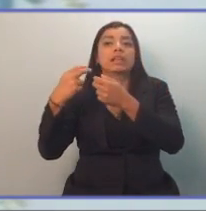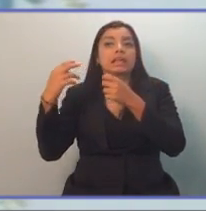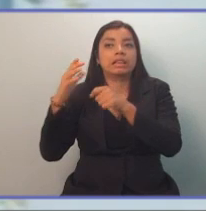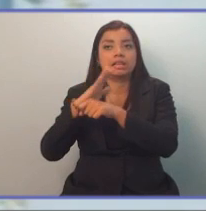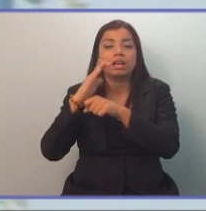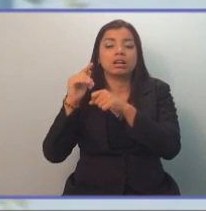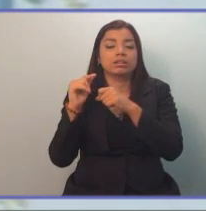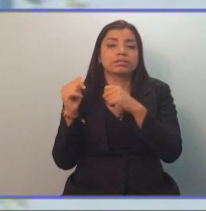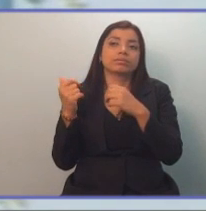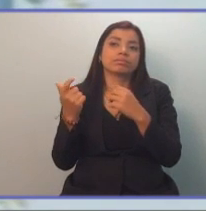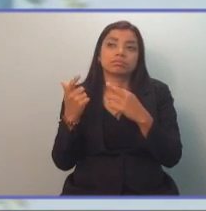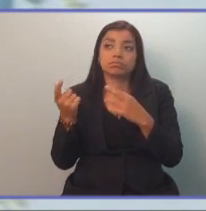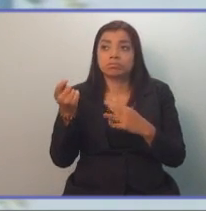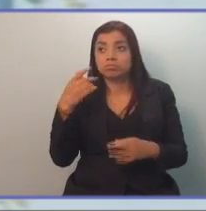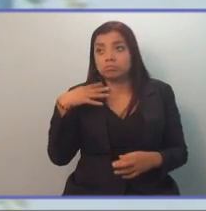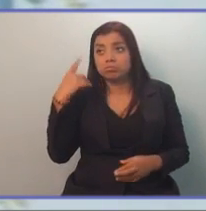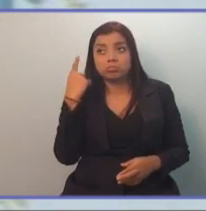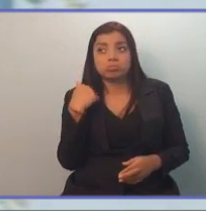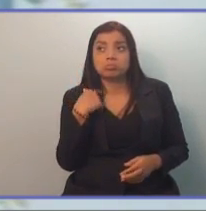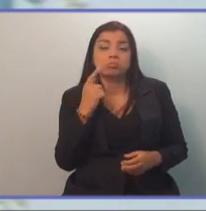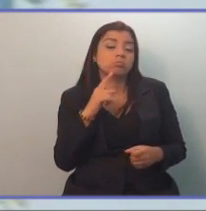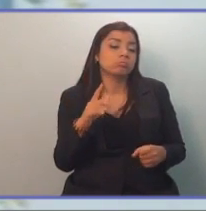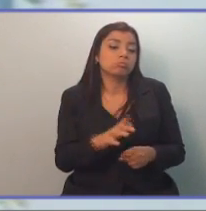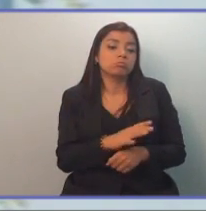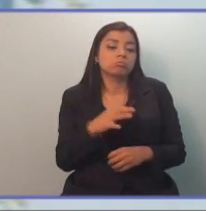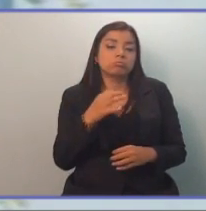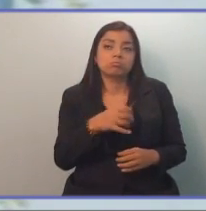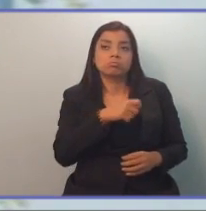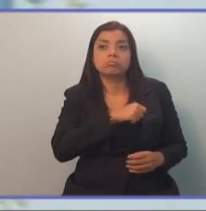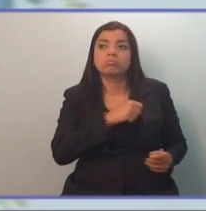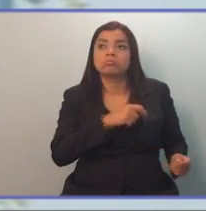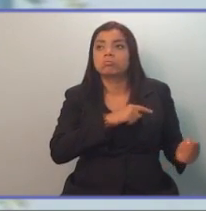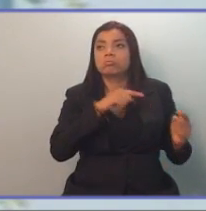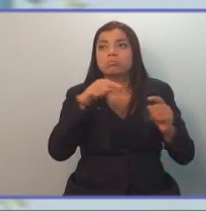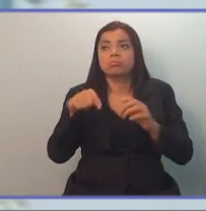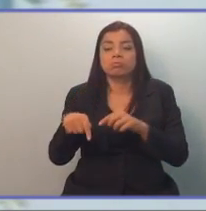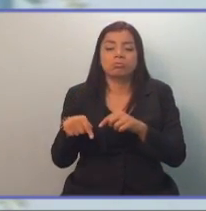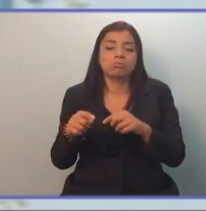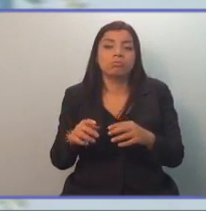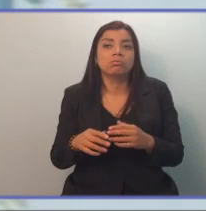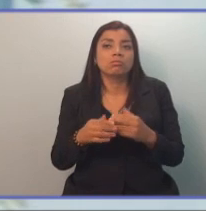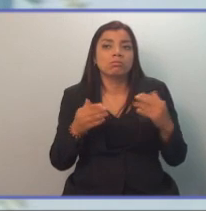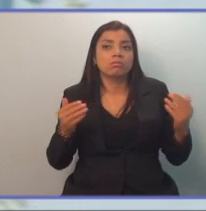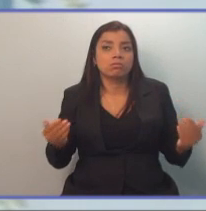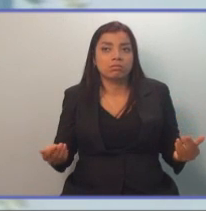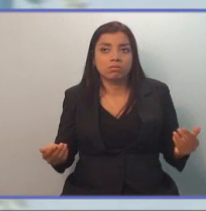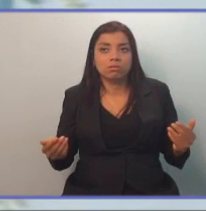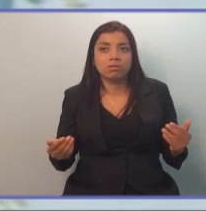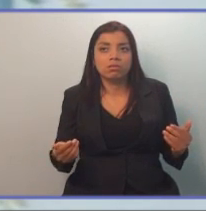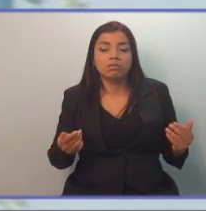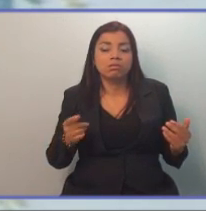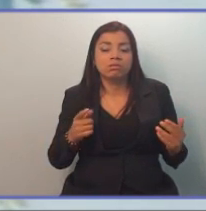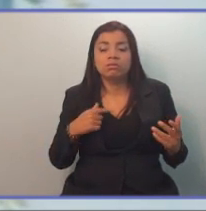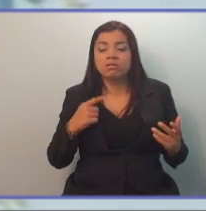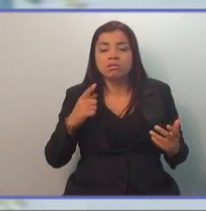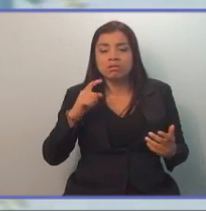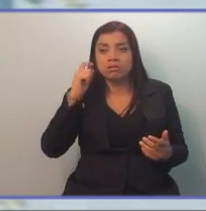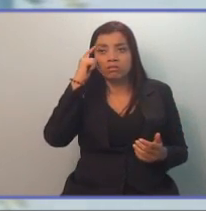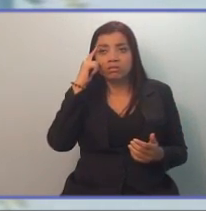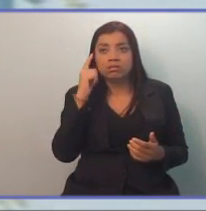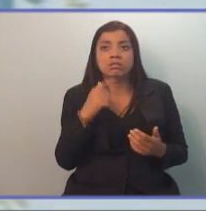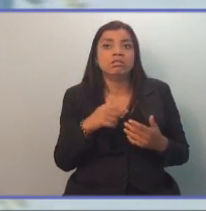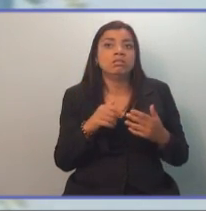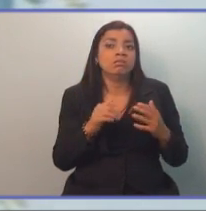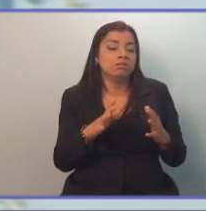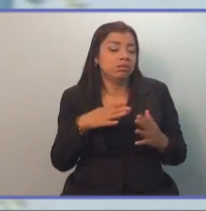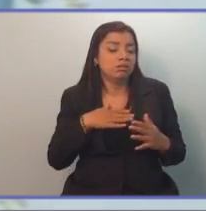los suficientes atributos para estar acá, yo no lo hubiera considerado. Eso es lo que